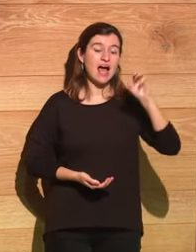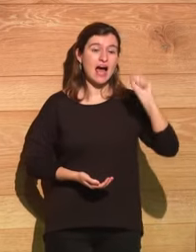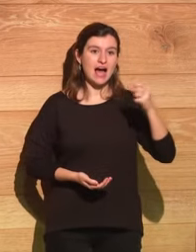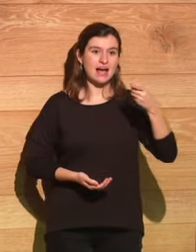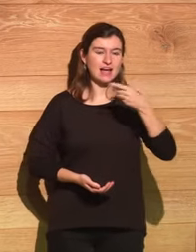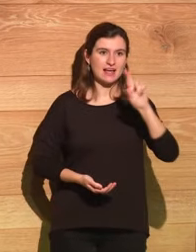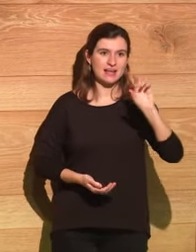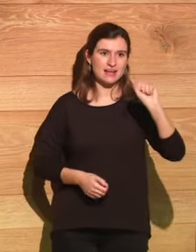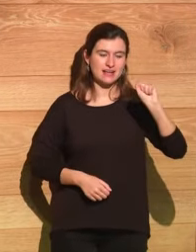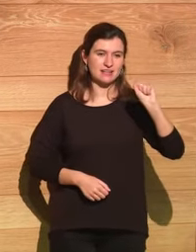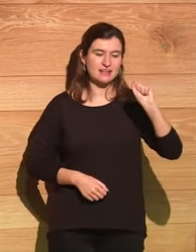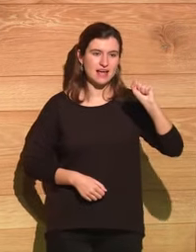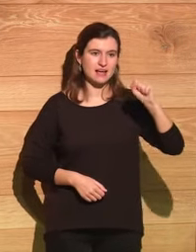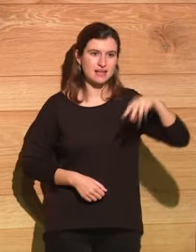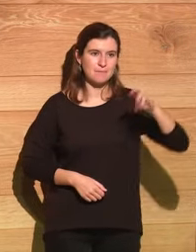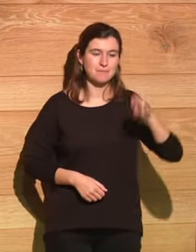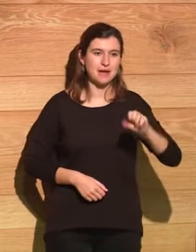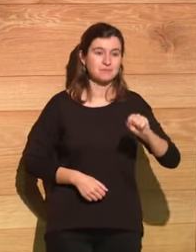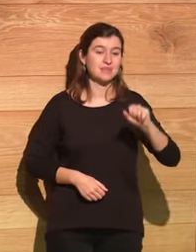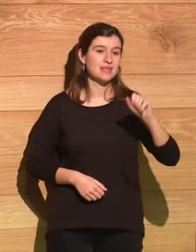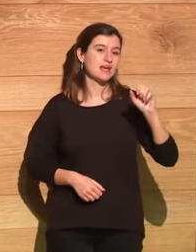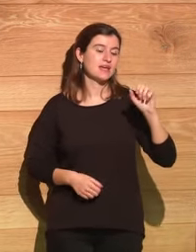el premio Herralde de ensayo.